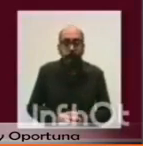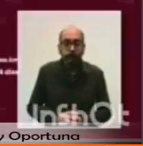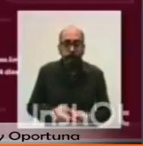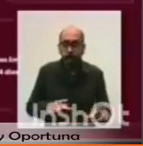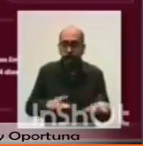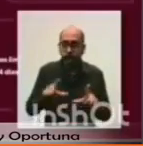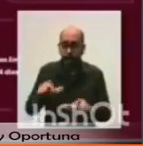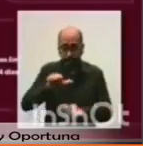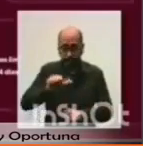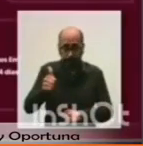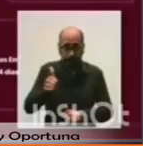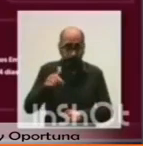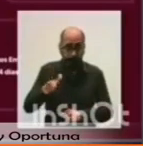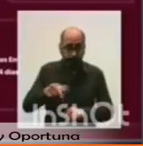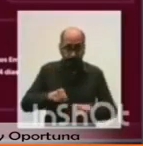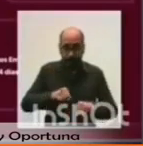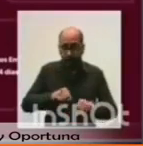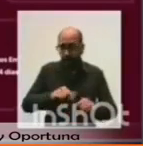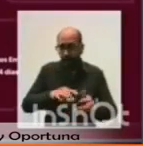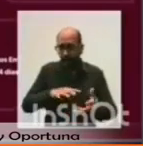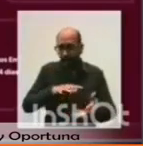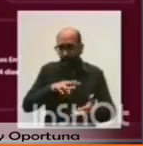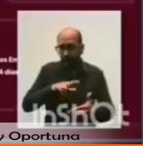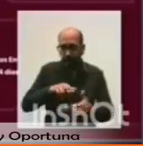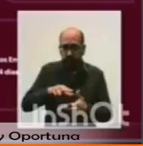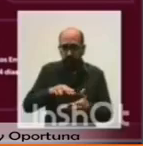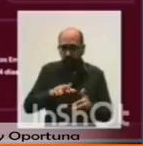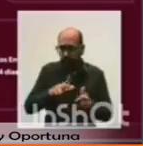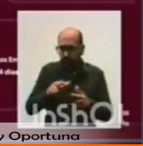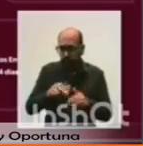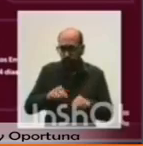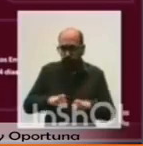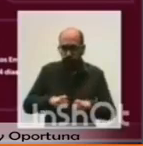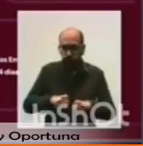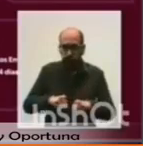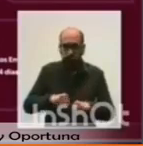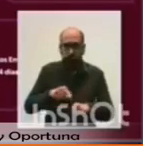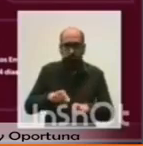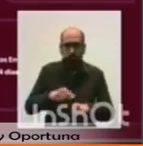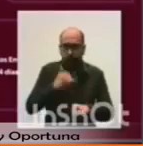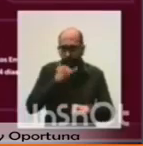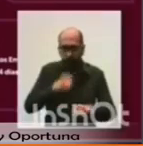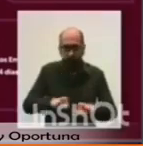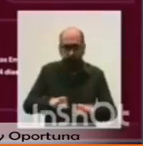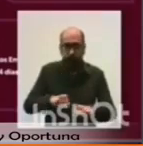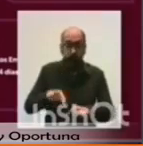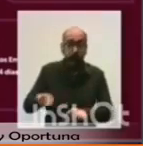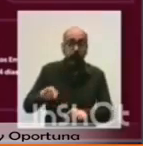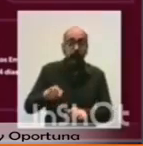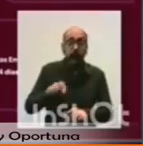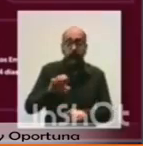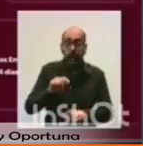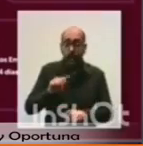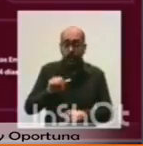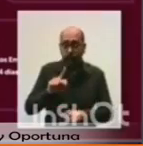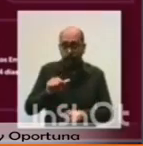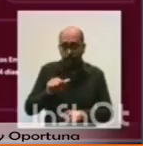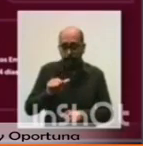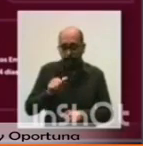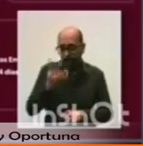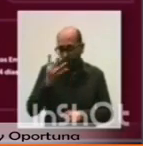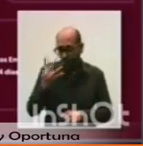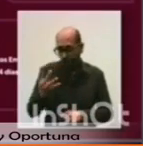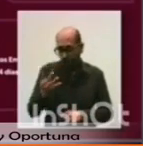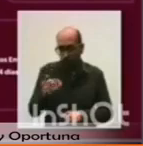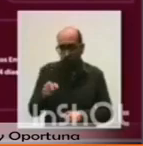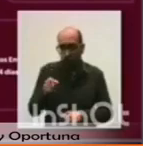de la delegatoria de desastre natural, nos encontramos en la etapa 4, que es el levantamiento, la evaluación y